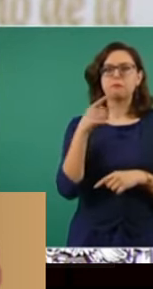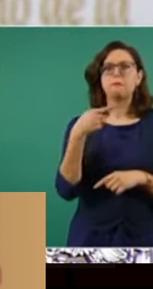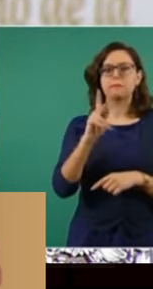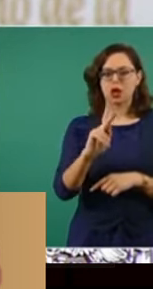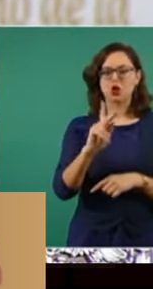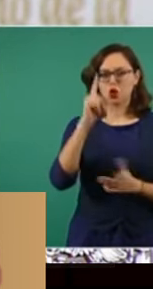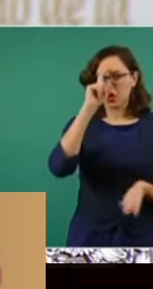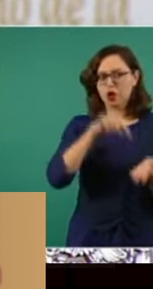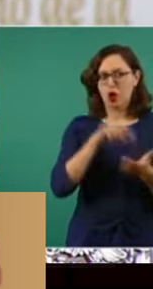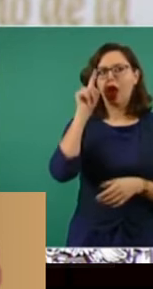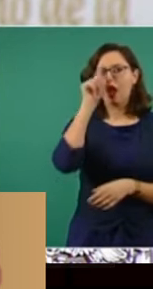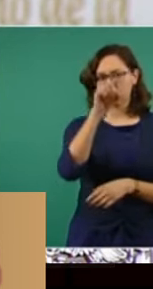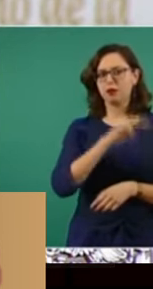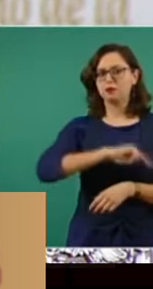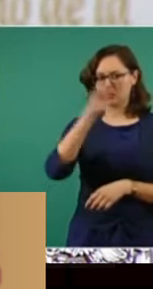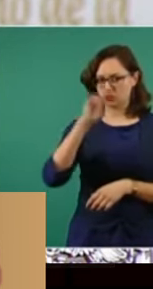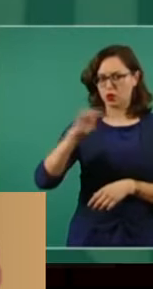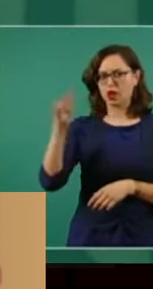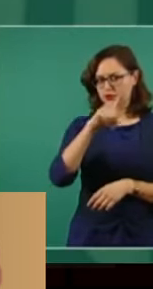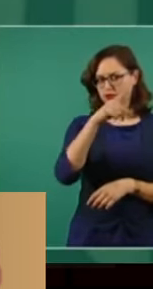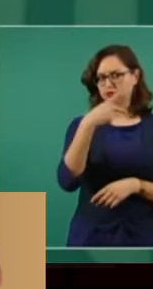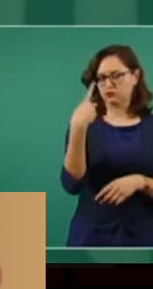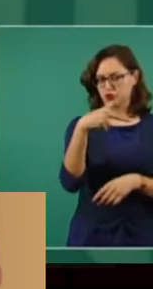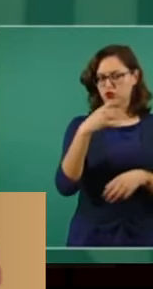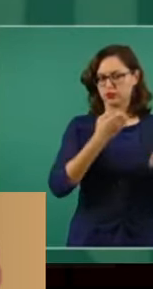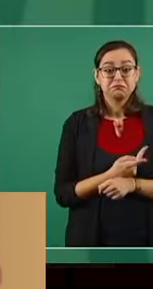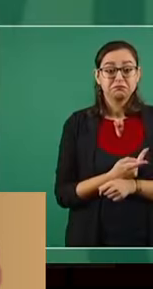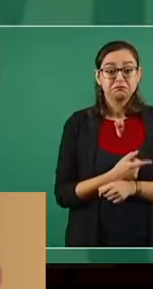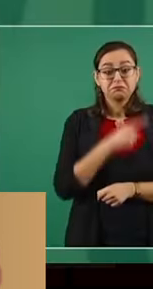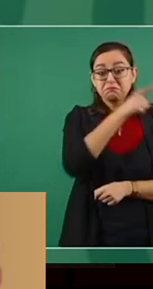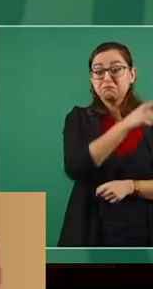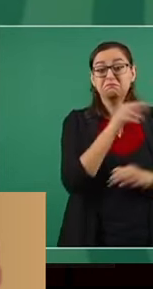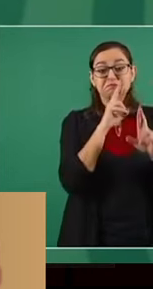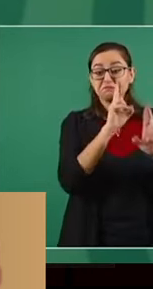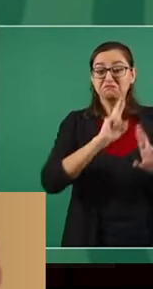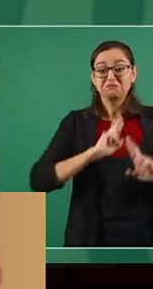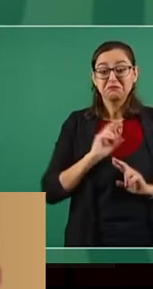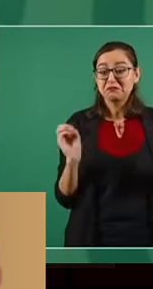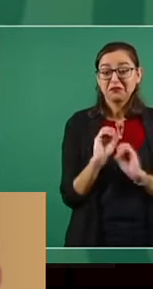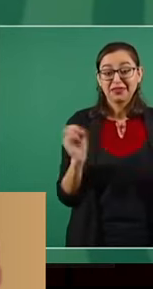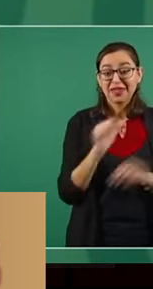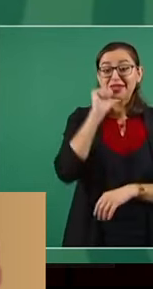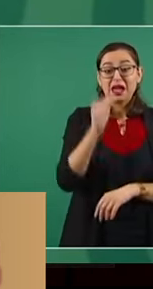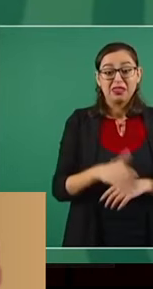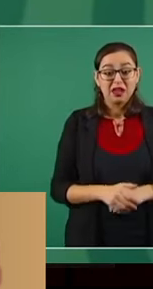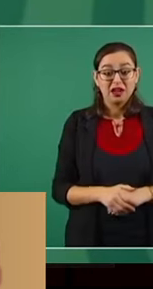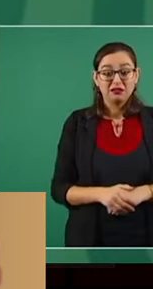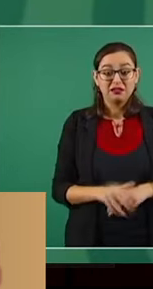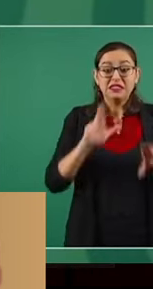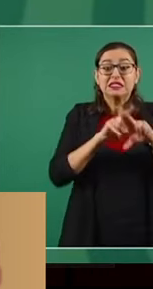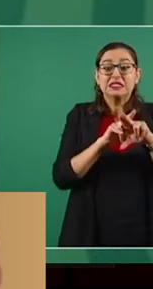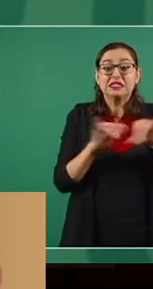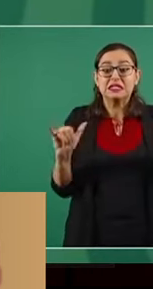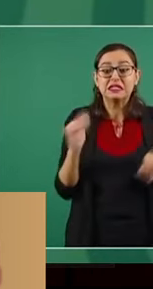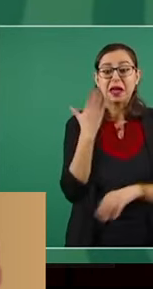no. Entonces, ahí están los dos componentes, el componente psicológico y el componente de interés político para ocultar